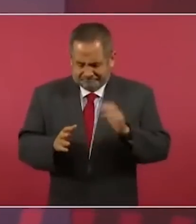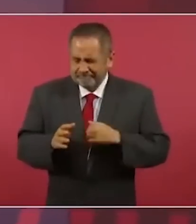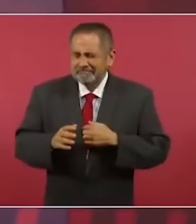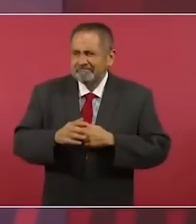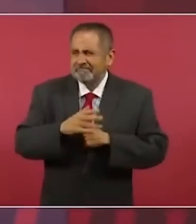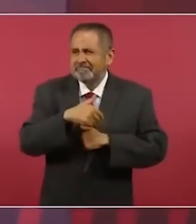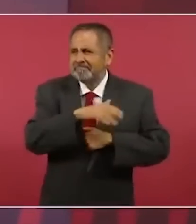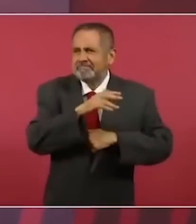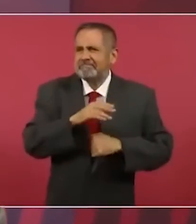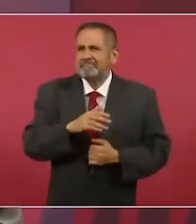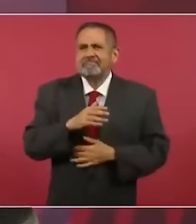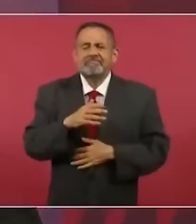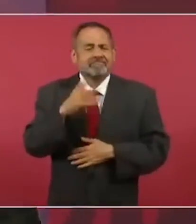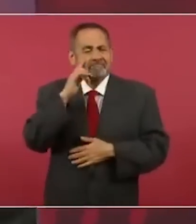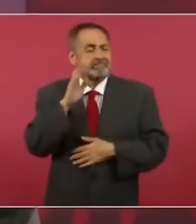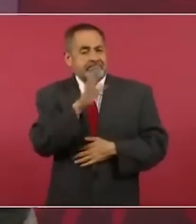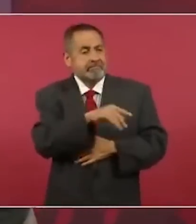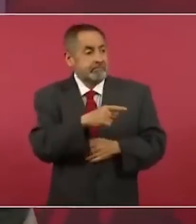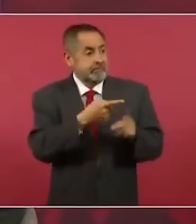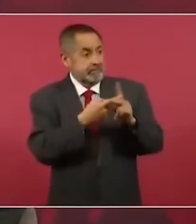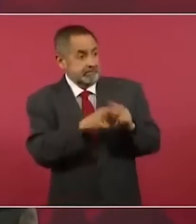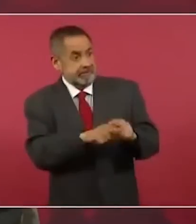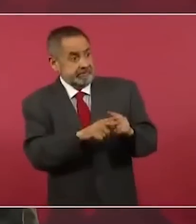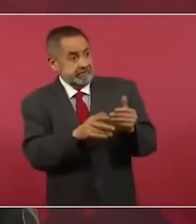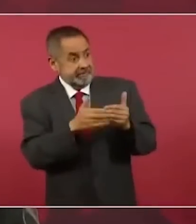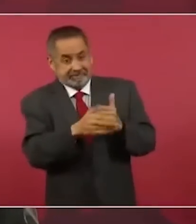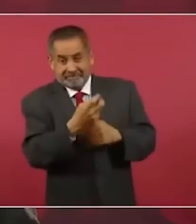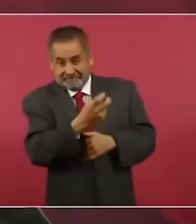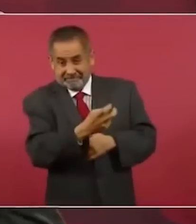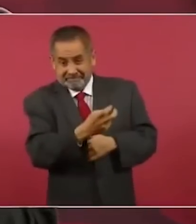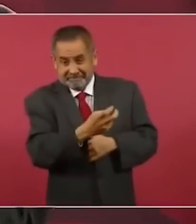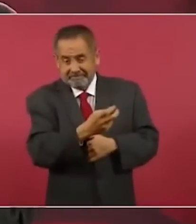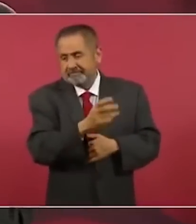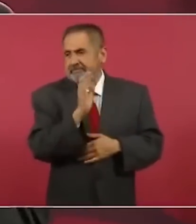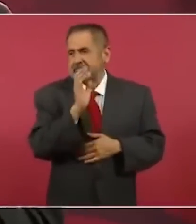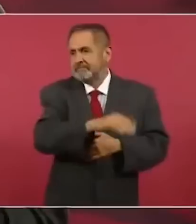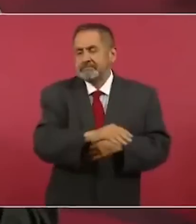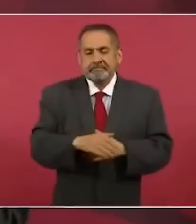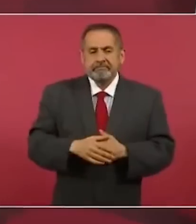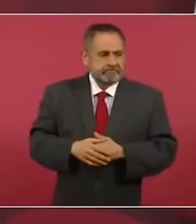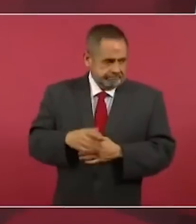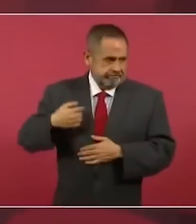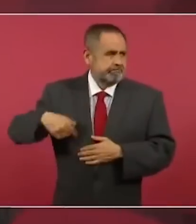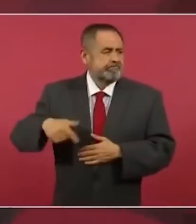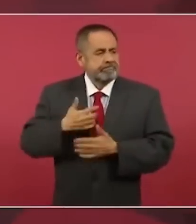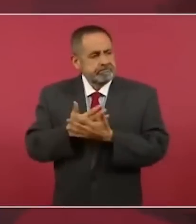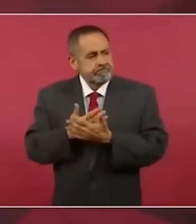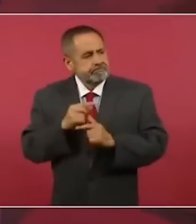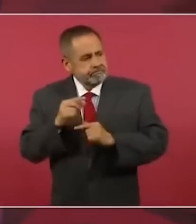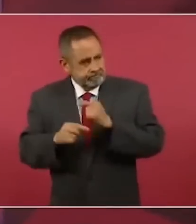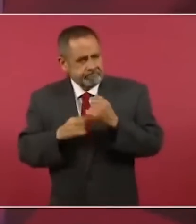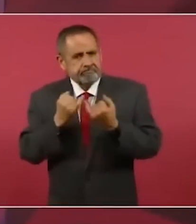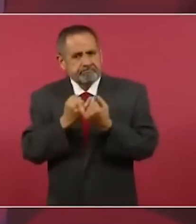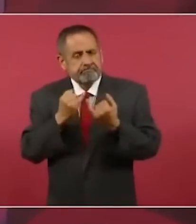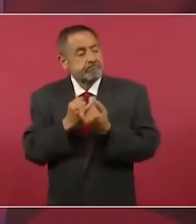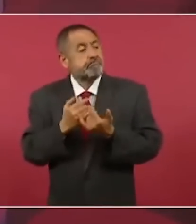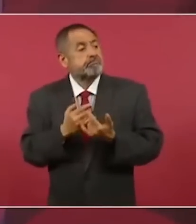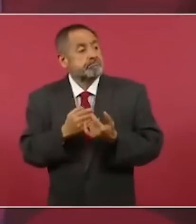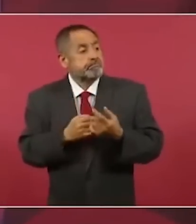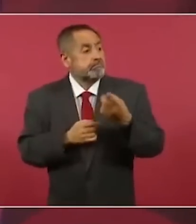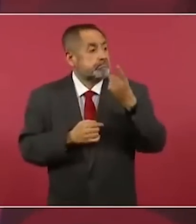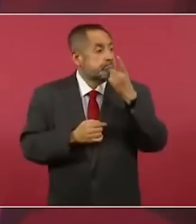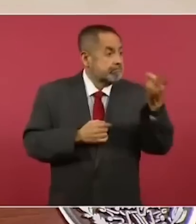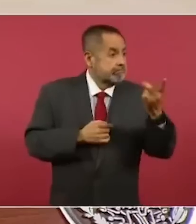Y si ya empezaron así, pues vamos a ir poco a poco